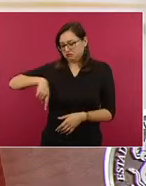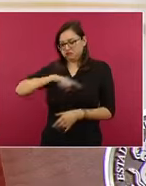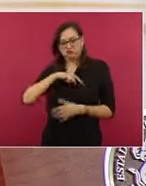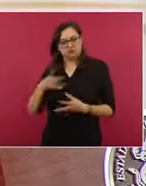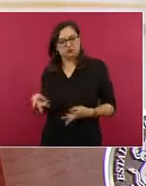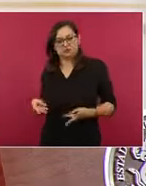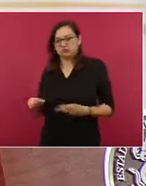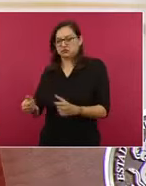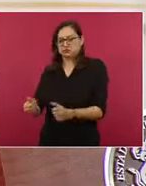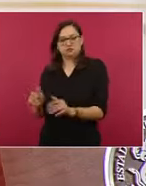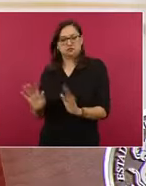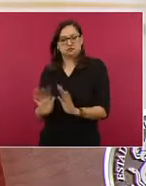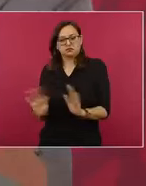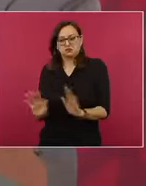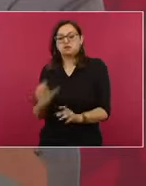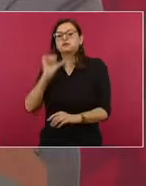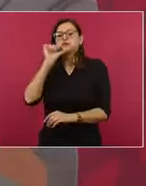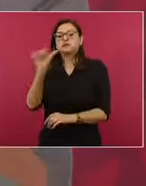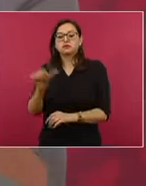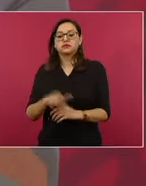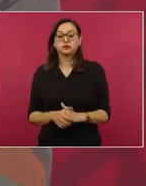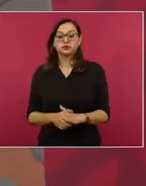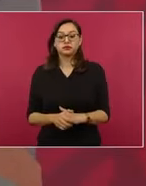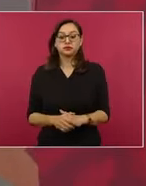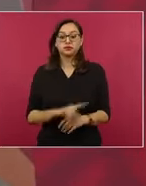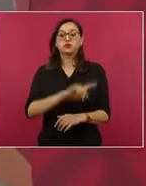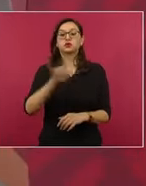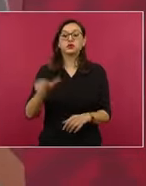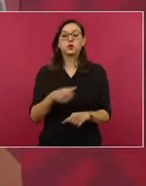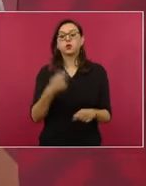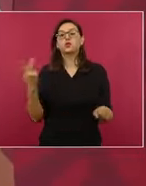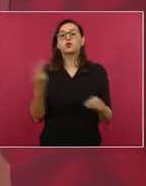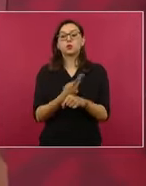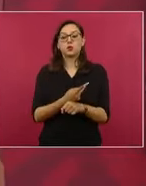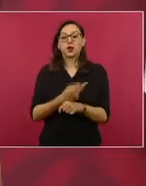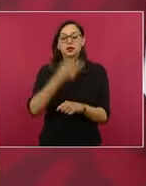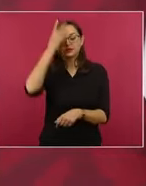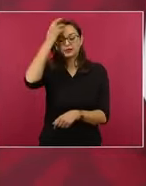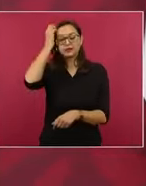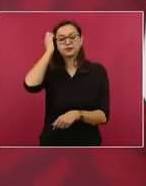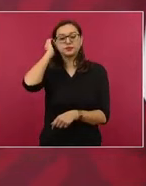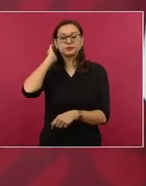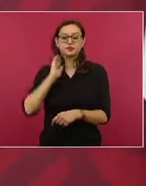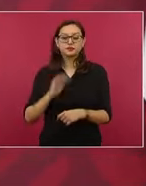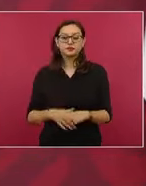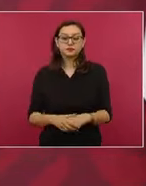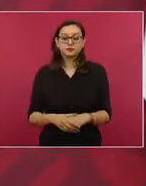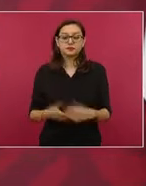Que como en los libros se le ponía que era un donativo,